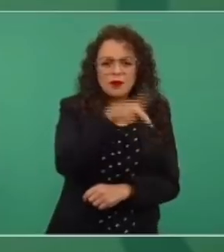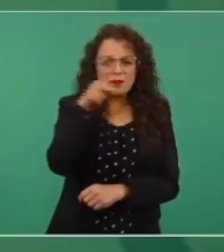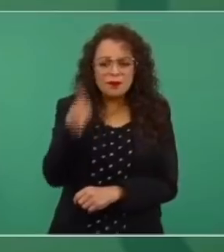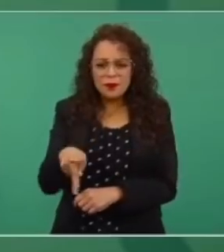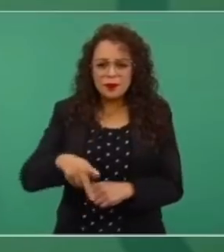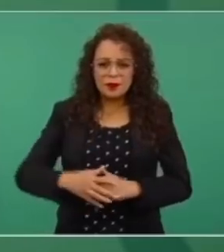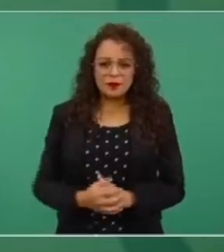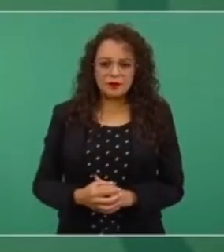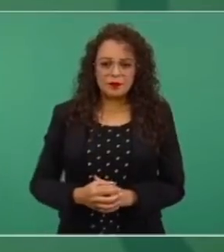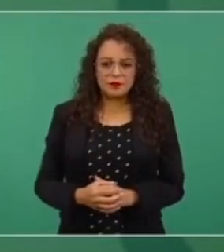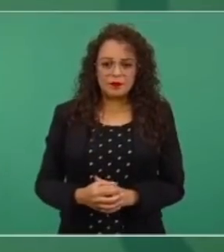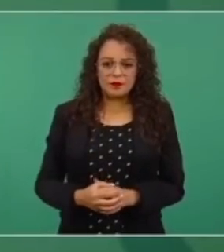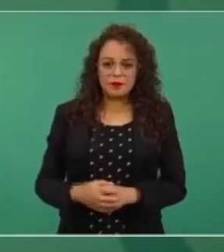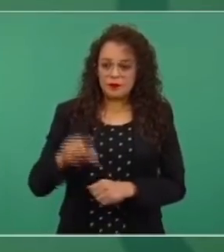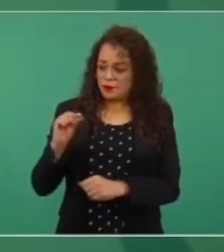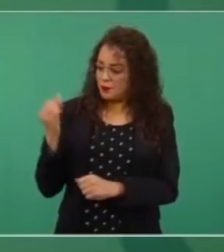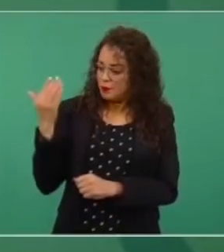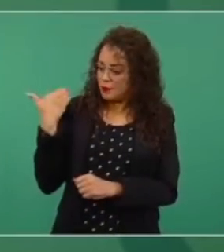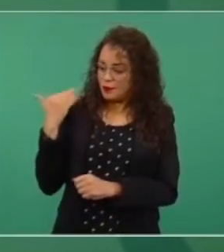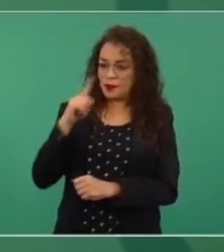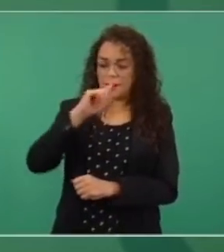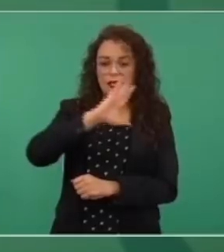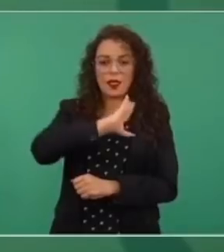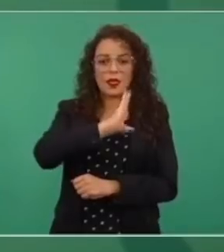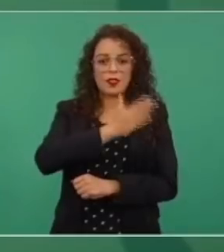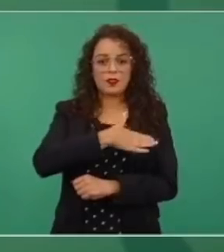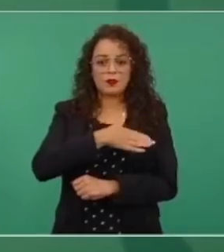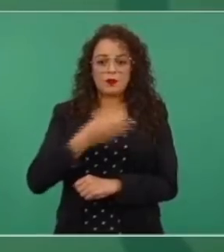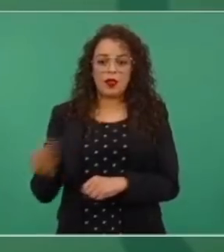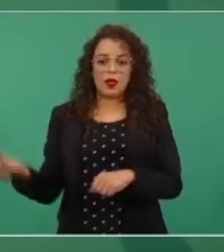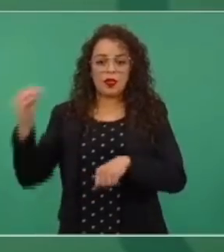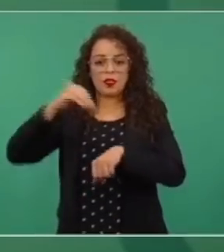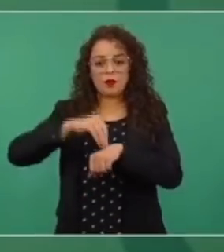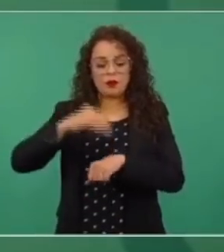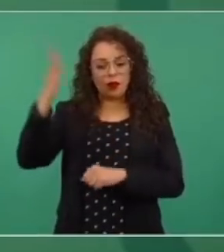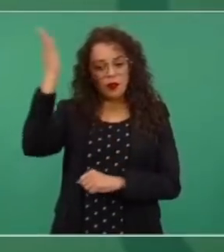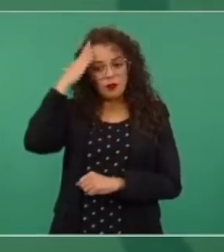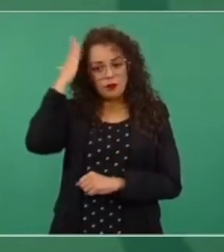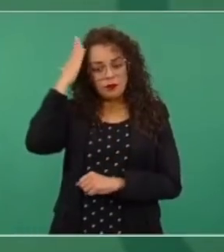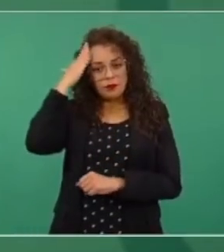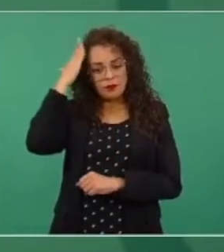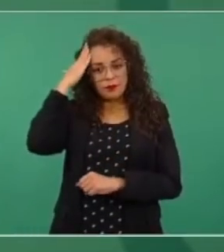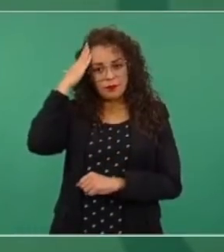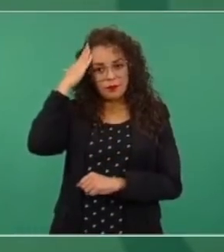Acaban de nombrar en España a un dirigente del PSOE,